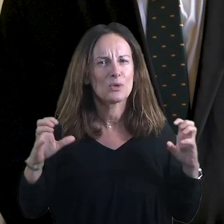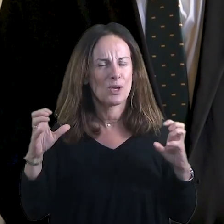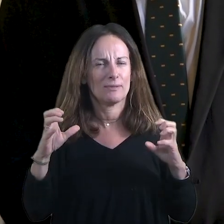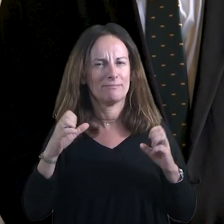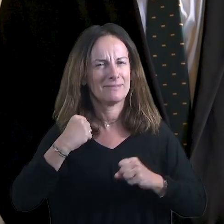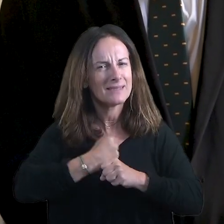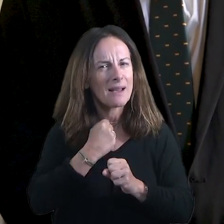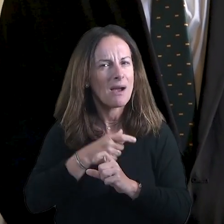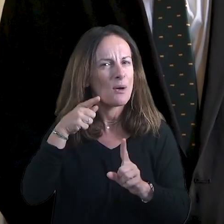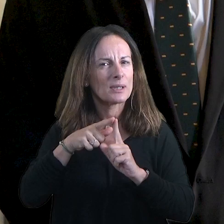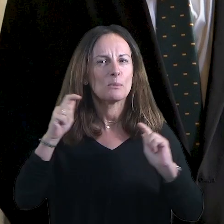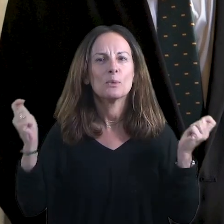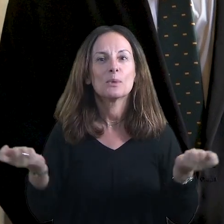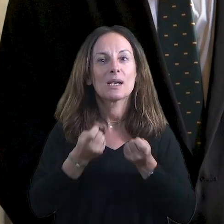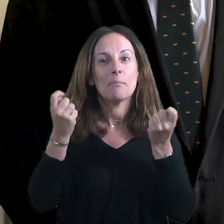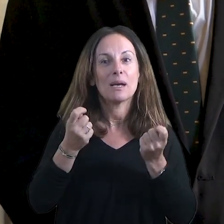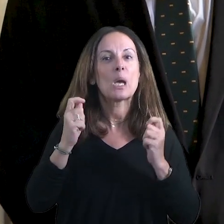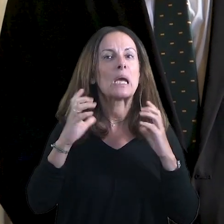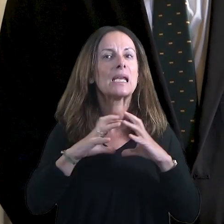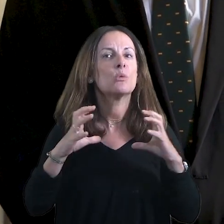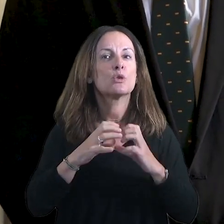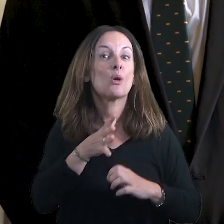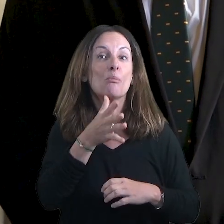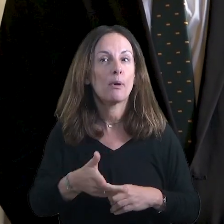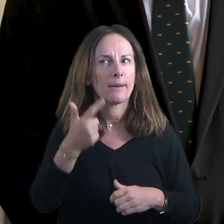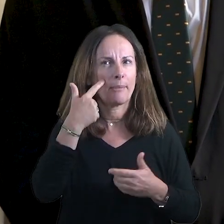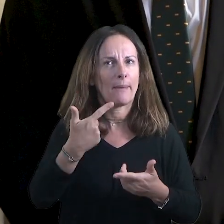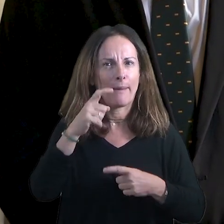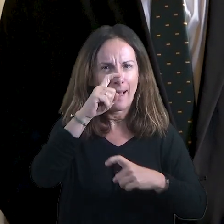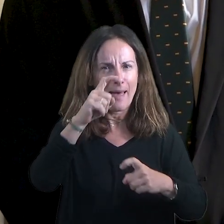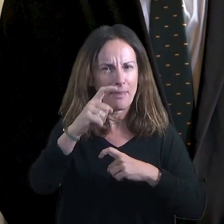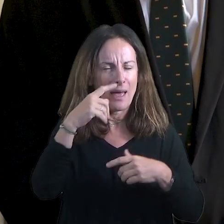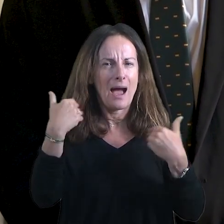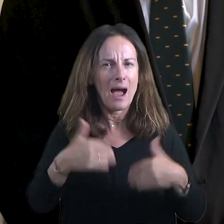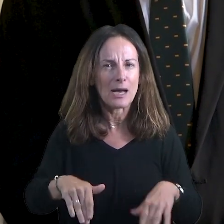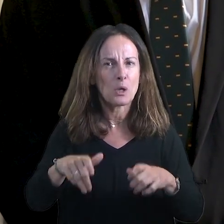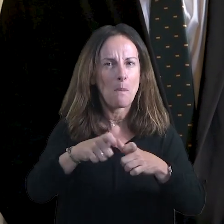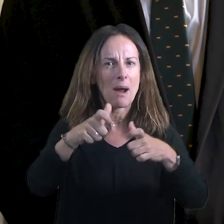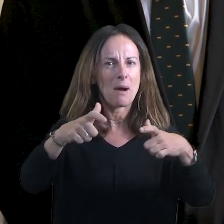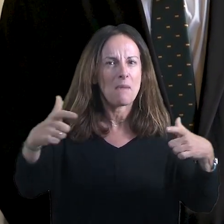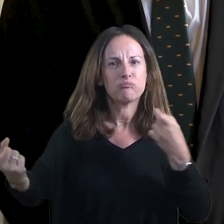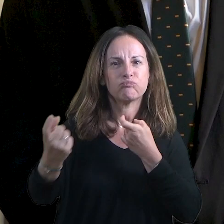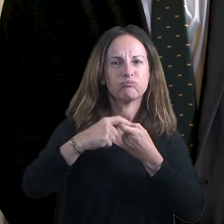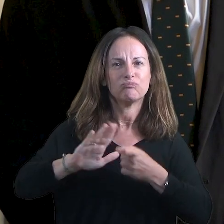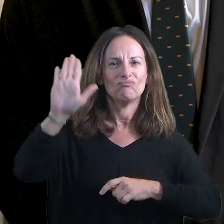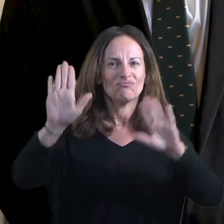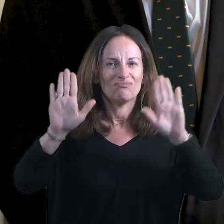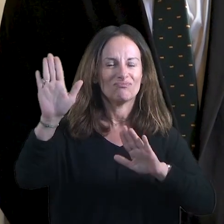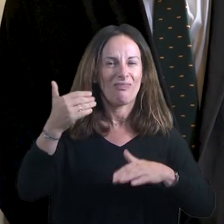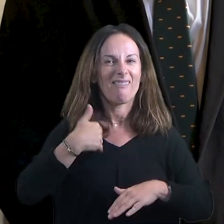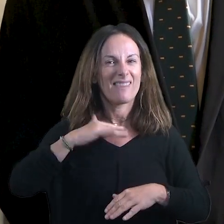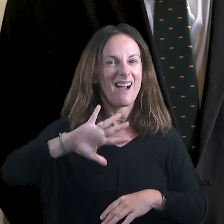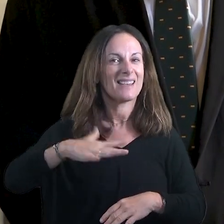ilusión porque al final vemos la respuesta que tenemos año tras año, quinta edición ya, y vemos que no se agota,